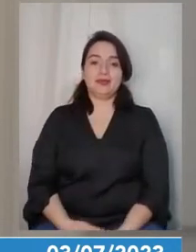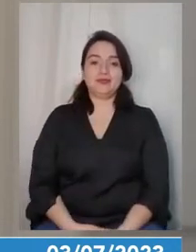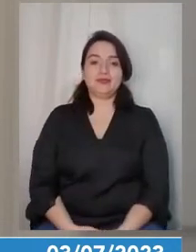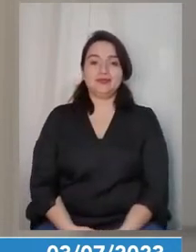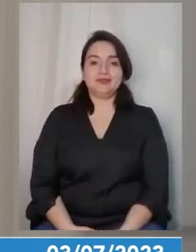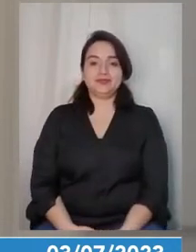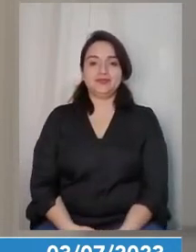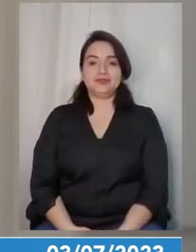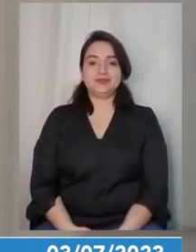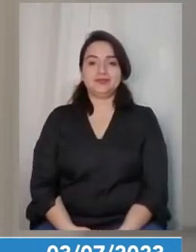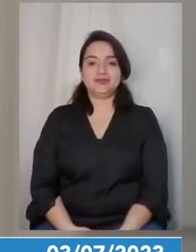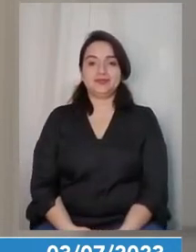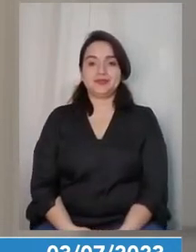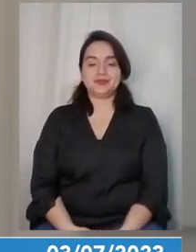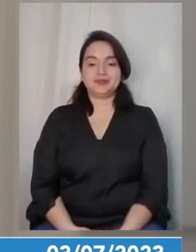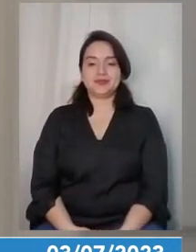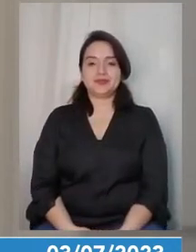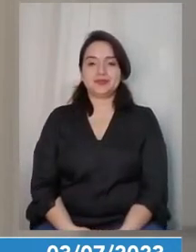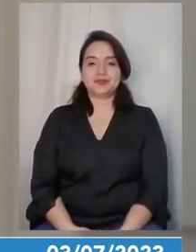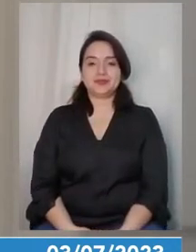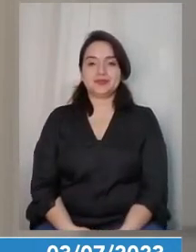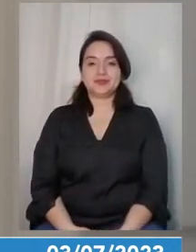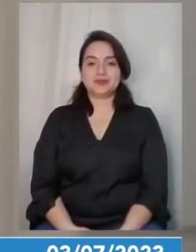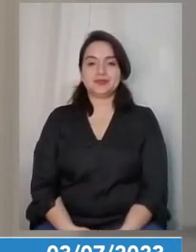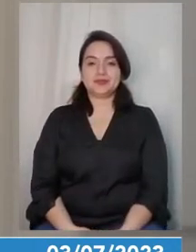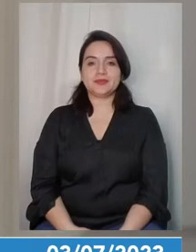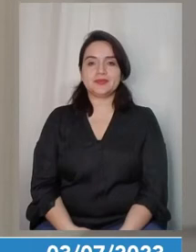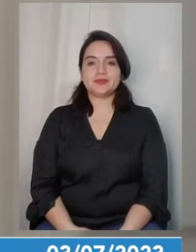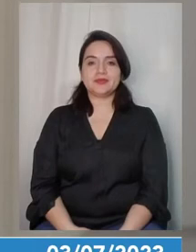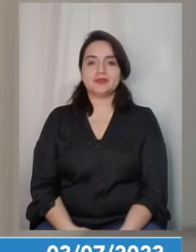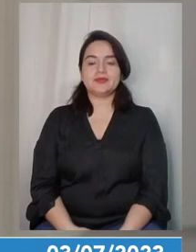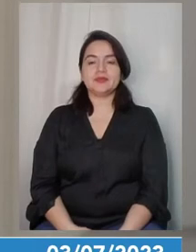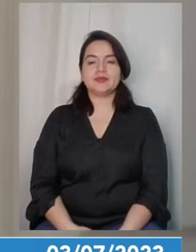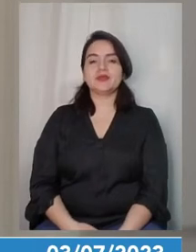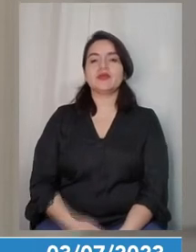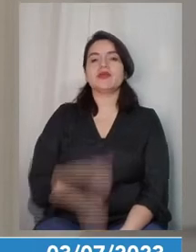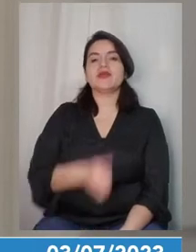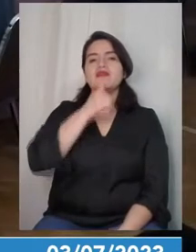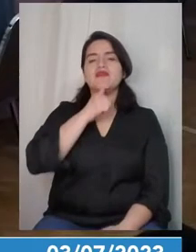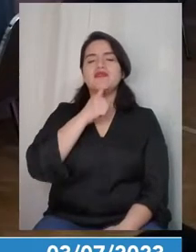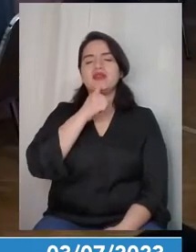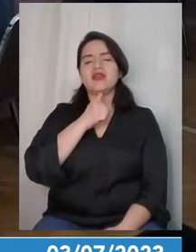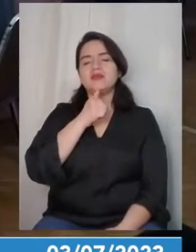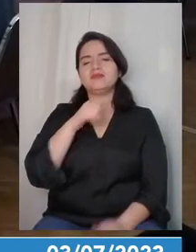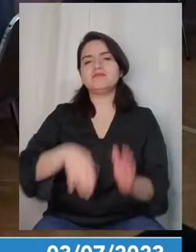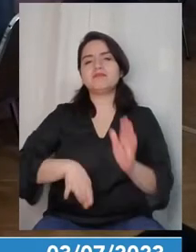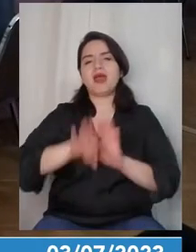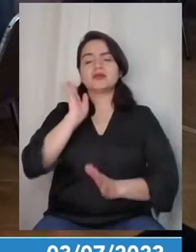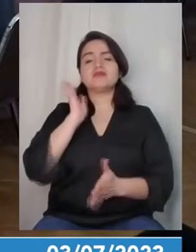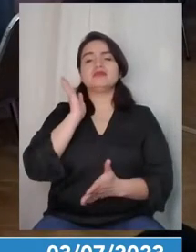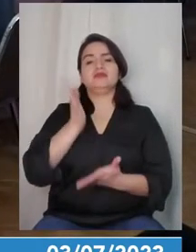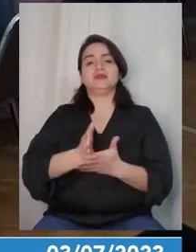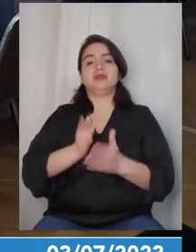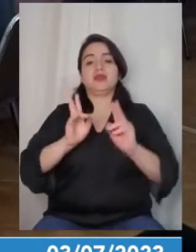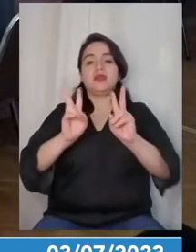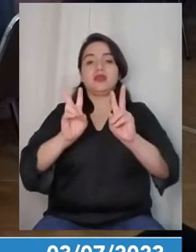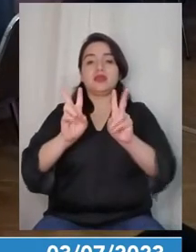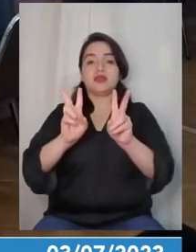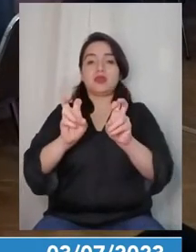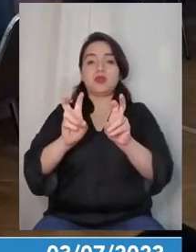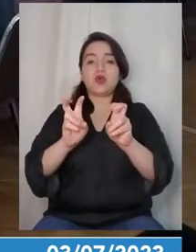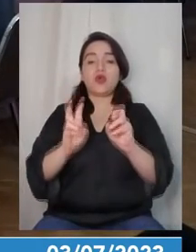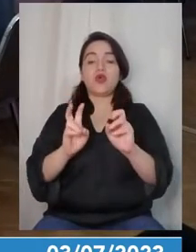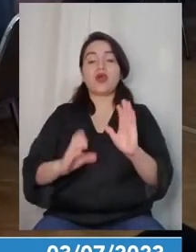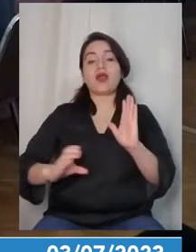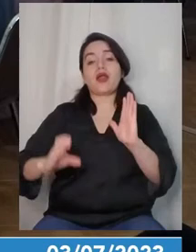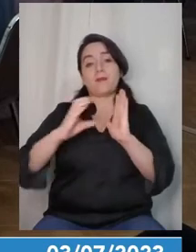la poca, ¿no es cierto?, rigurosidad que creo yo que hay en el título de ese capítulo, pero también